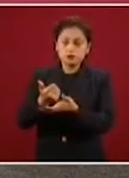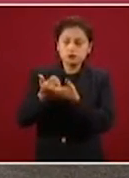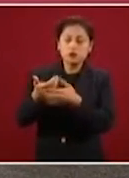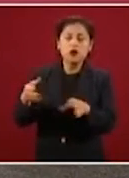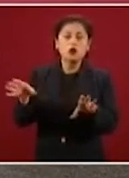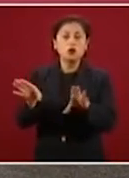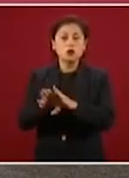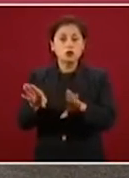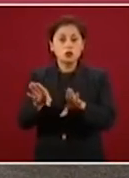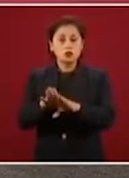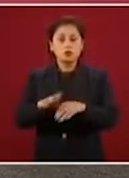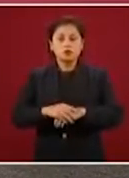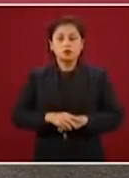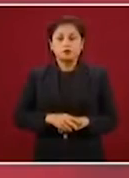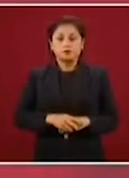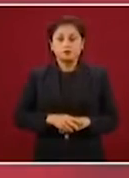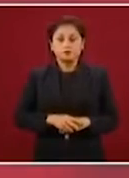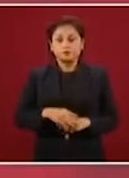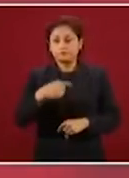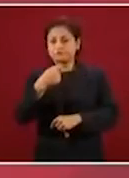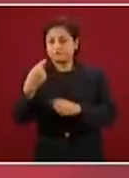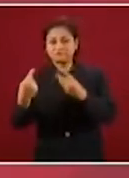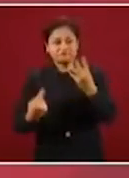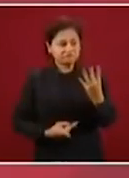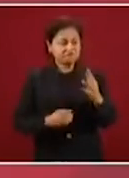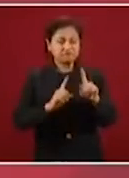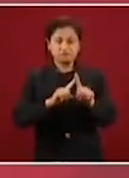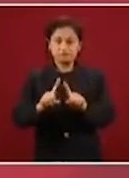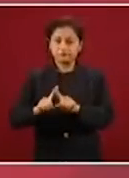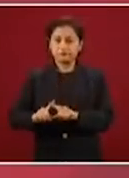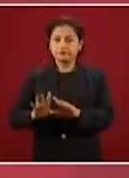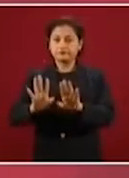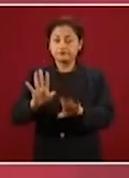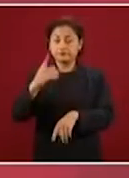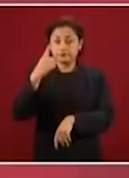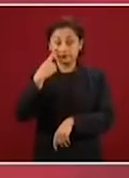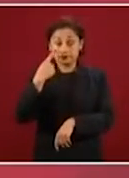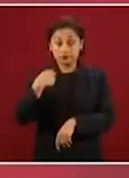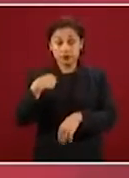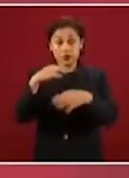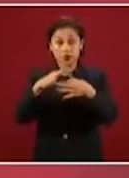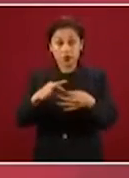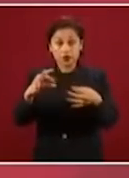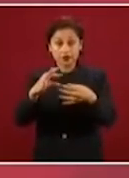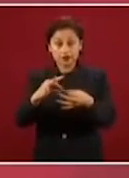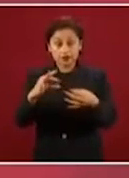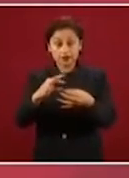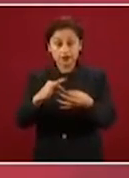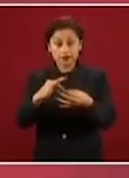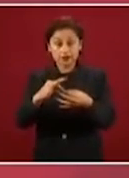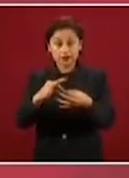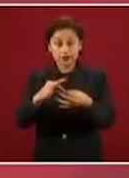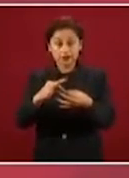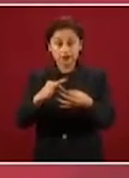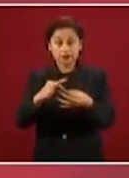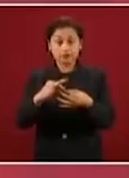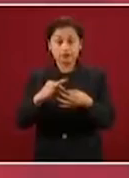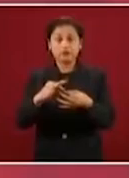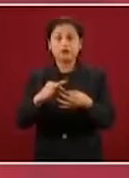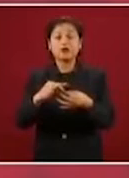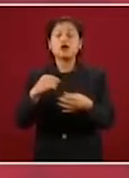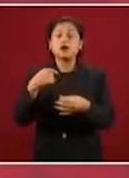Les puedo decir que por esta política se logró el primer convenio